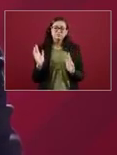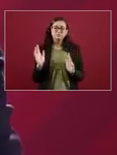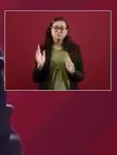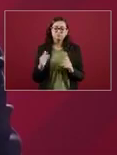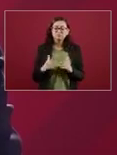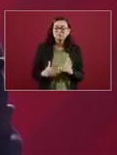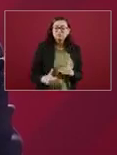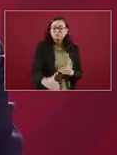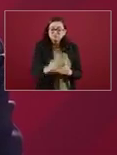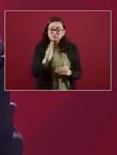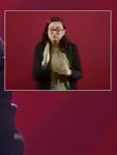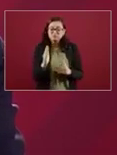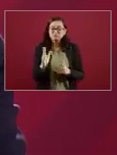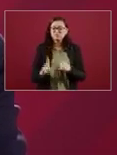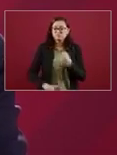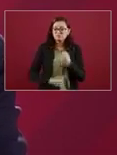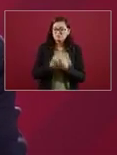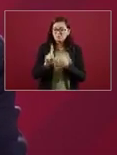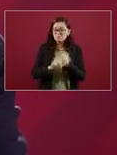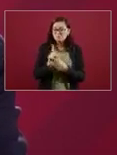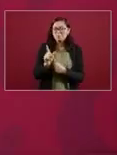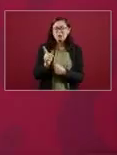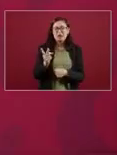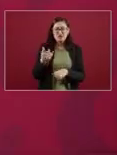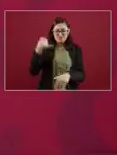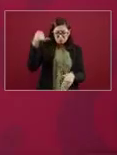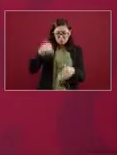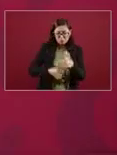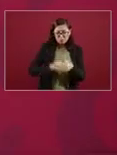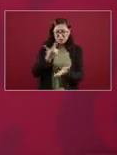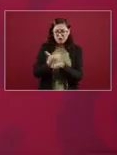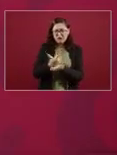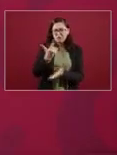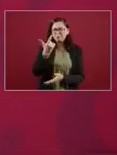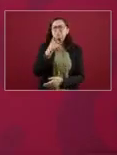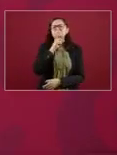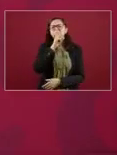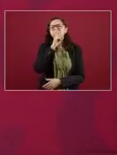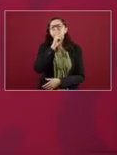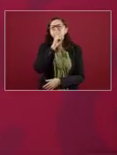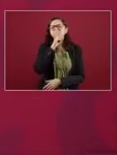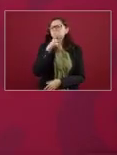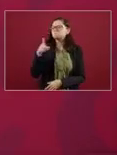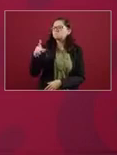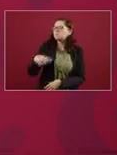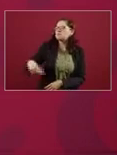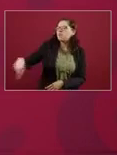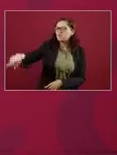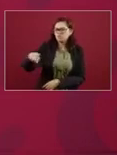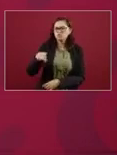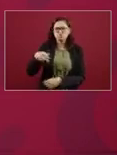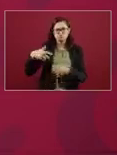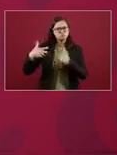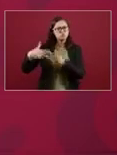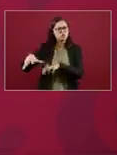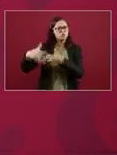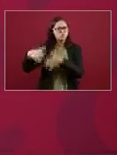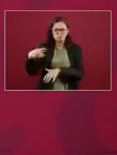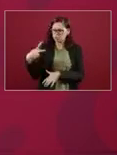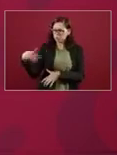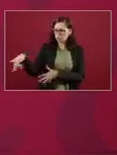tengamos diferencias de fondo, ellos tienen derecho a manifestarse, es la